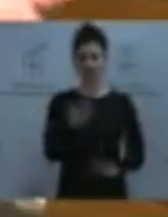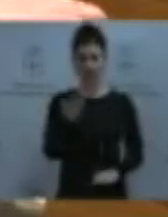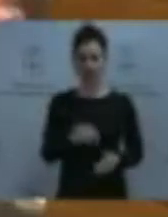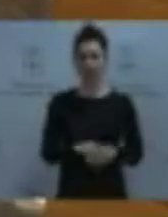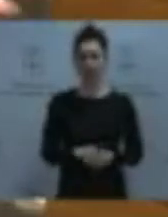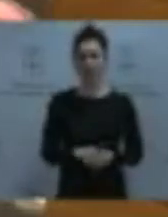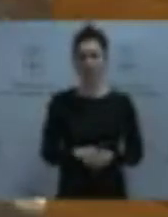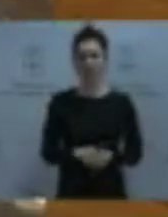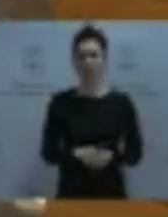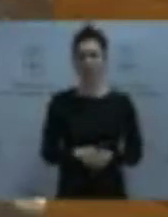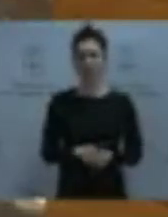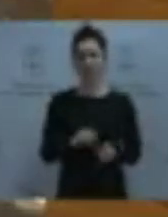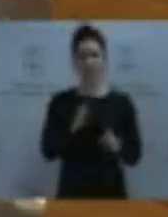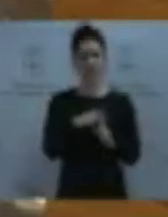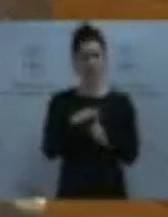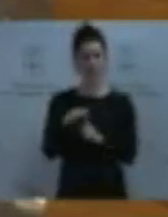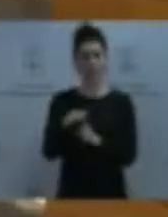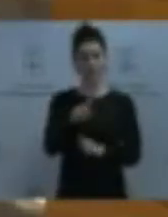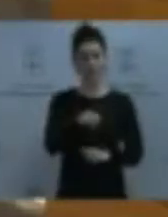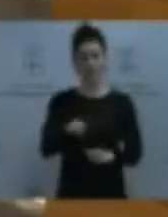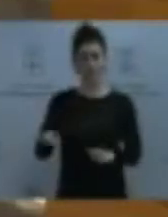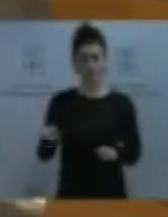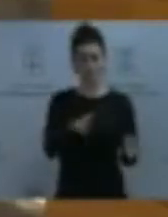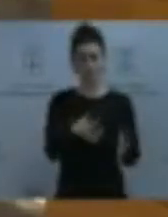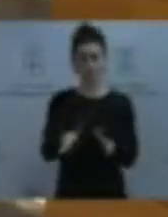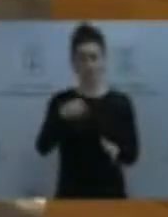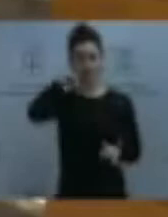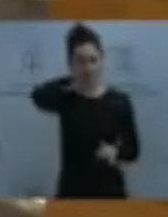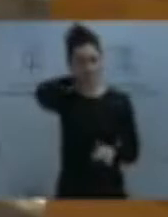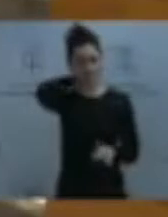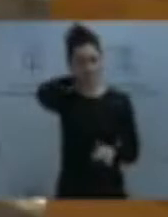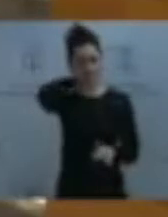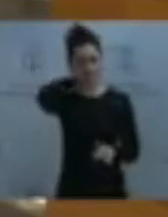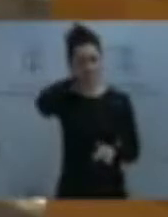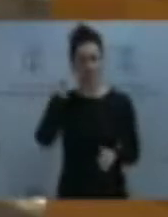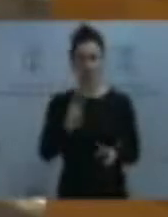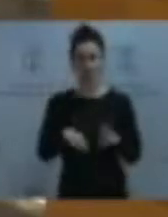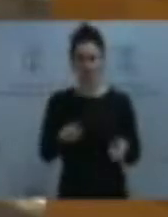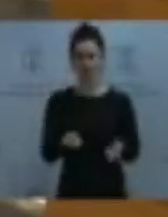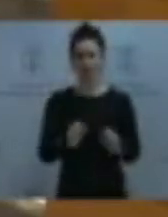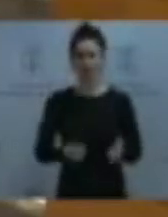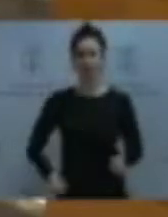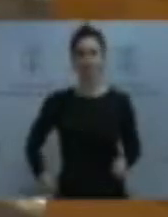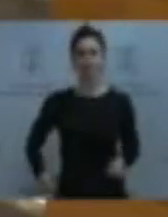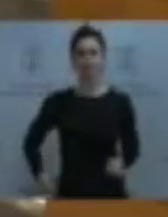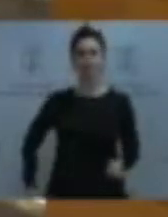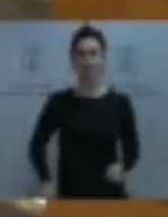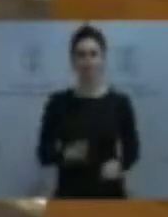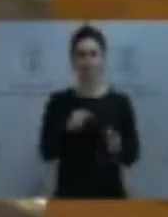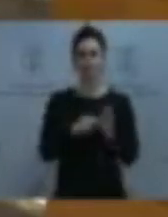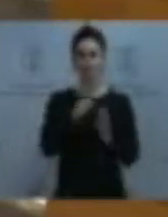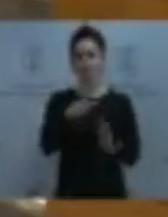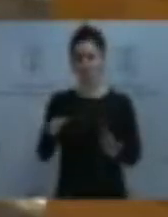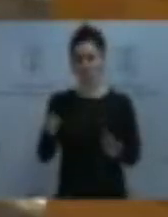mensuales a razón de aproximadamente, con una pequeña variación al principio, de esos 2.200 euros al mes. El importe